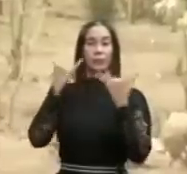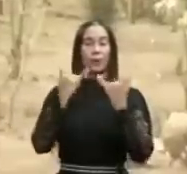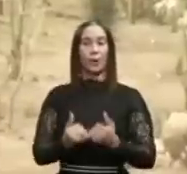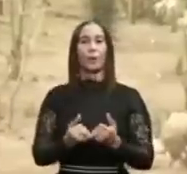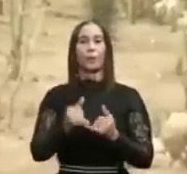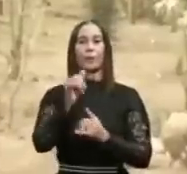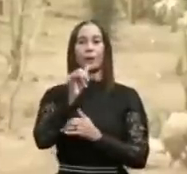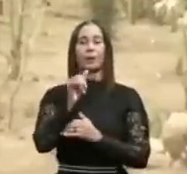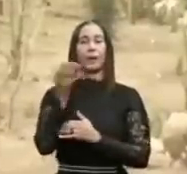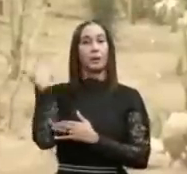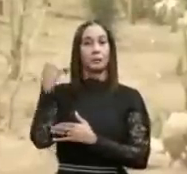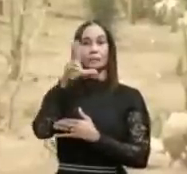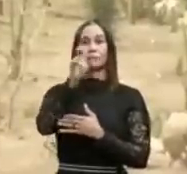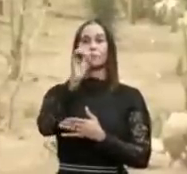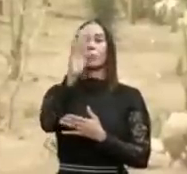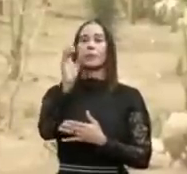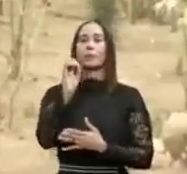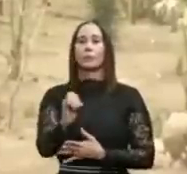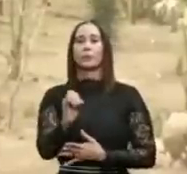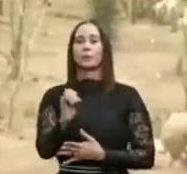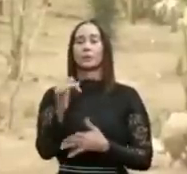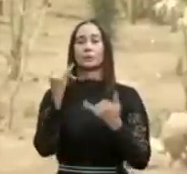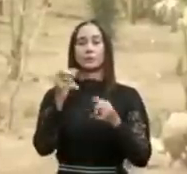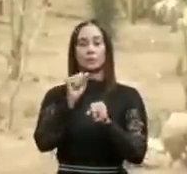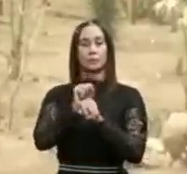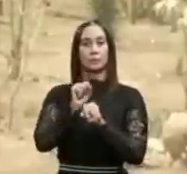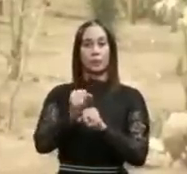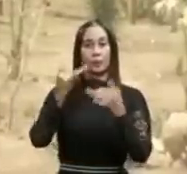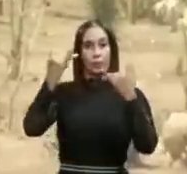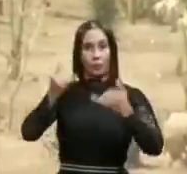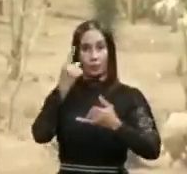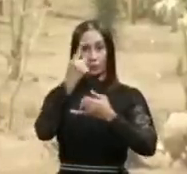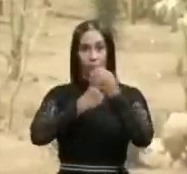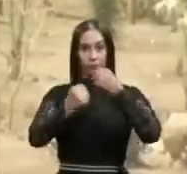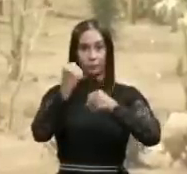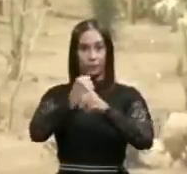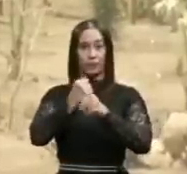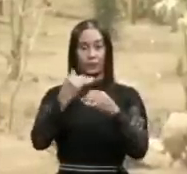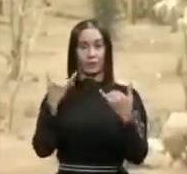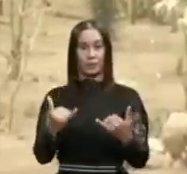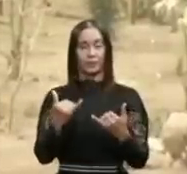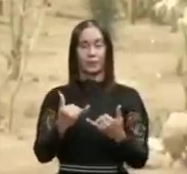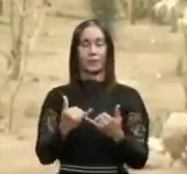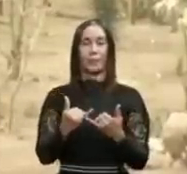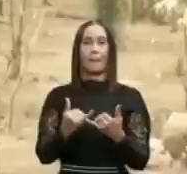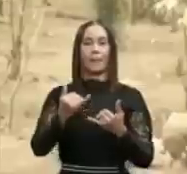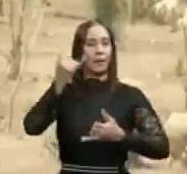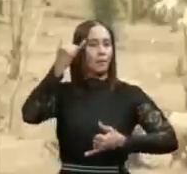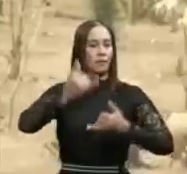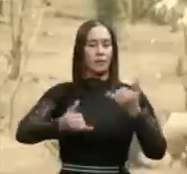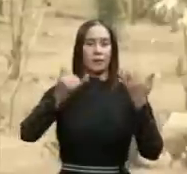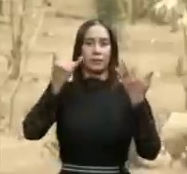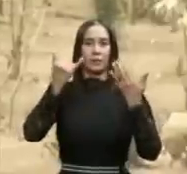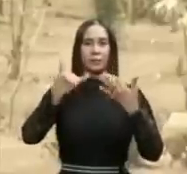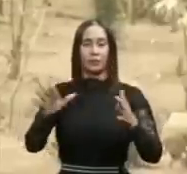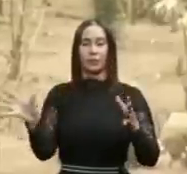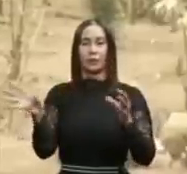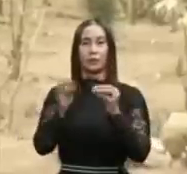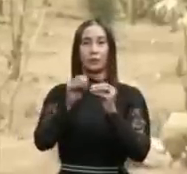un 30%, en un trabajo real de 1 año, como dijo Deligne, terminamos el